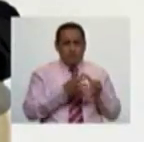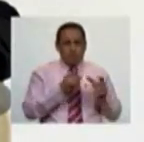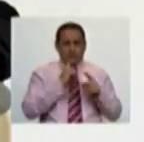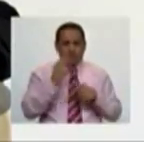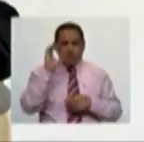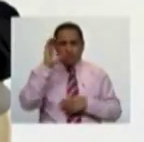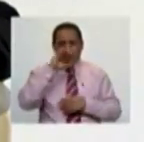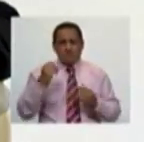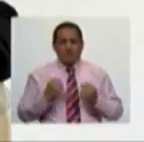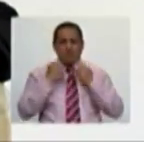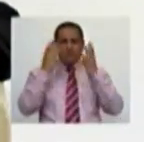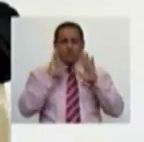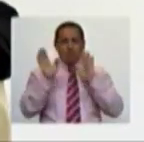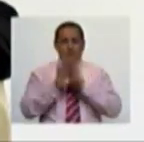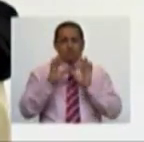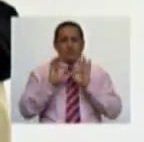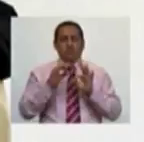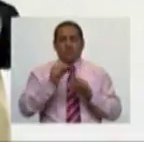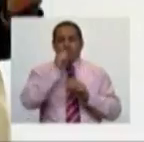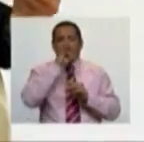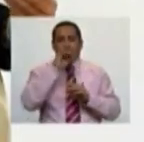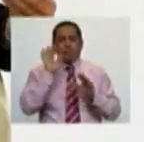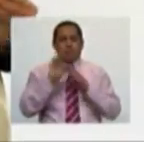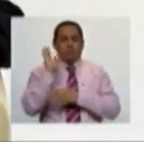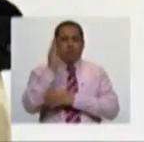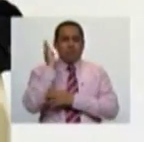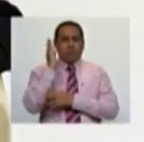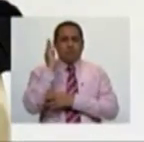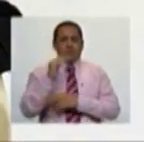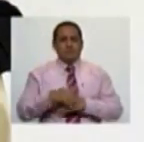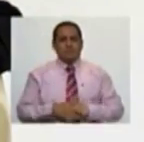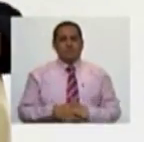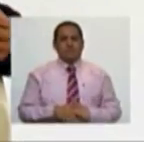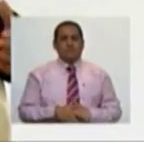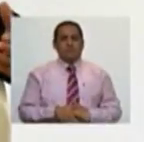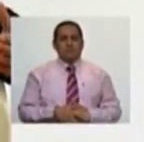pueda lograr el escándalo, digamos, adecuado, un silbato, una sirena.